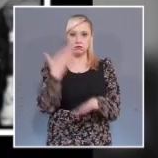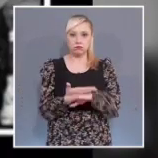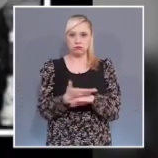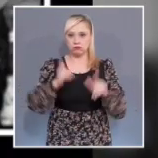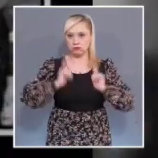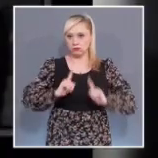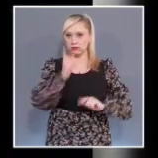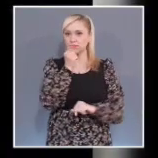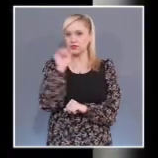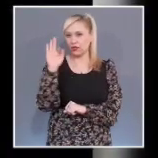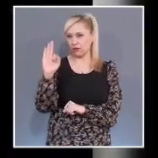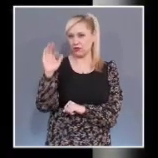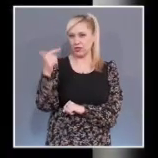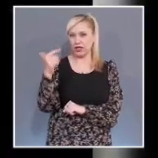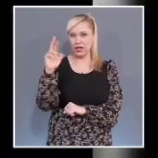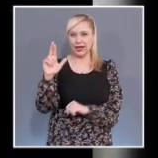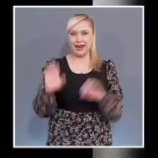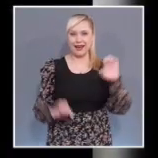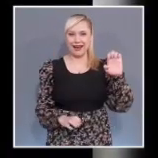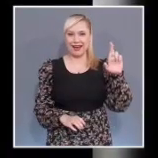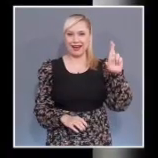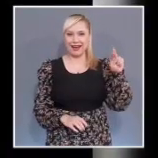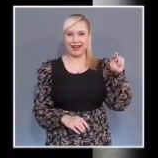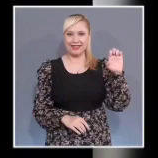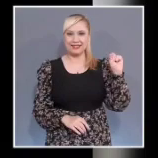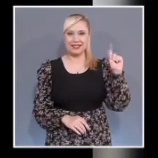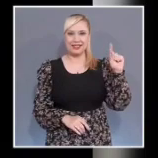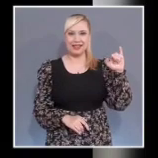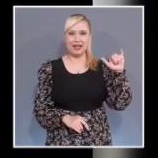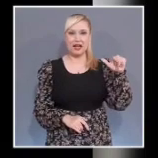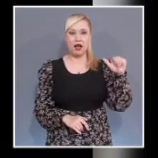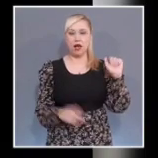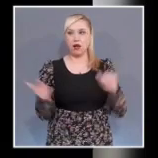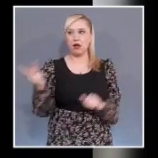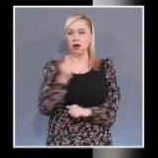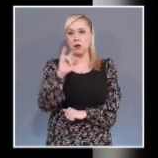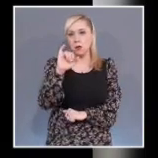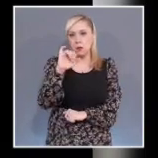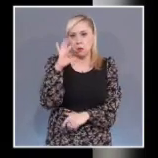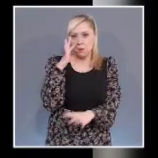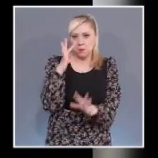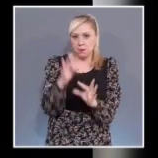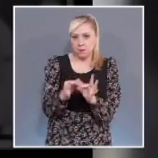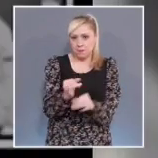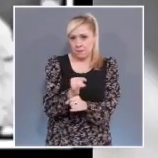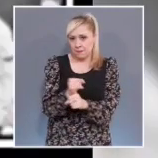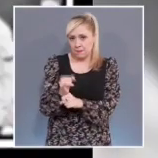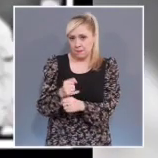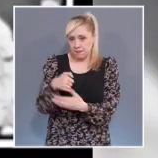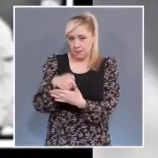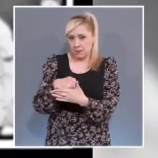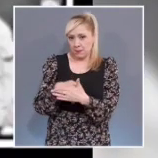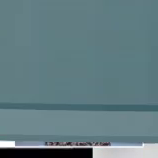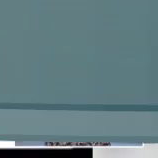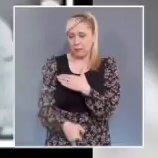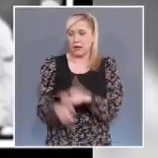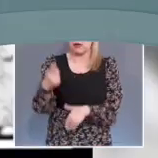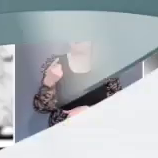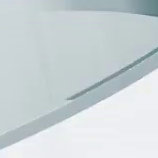de investigación sobre el asesinato de Digna Ochoa. Canal del Poder Judicial de la Federación, Lorena Sánchez Cabrera.